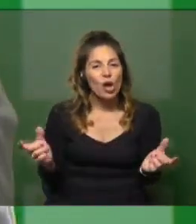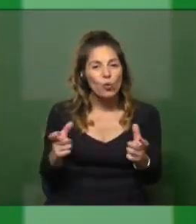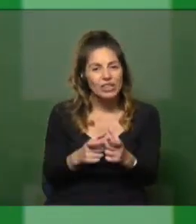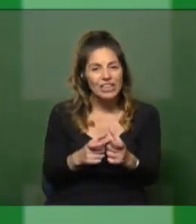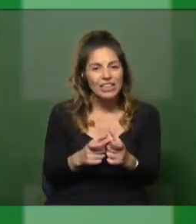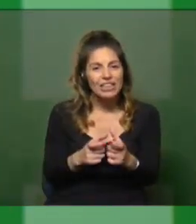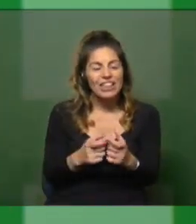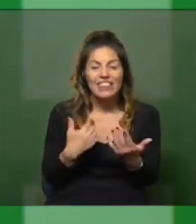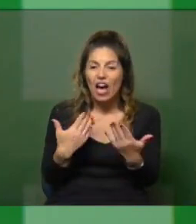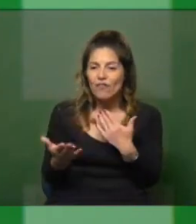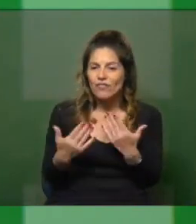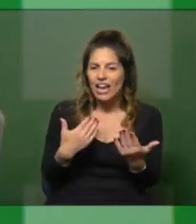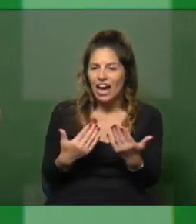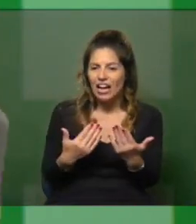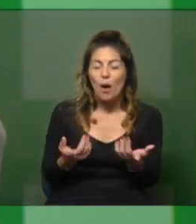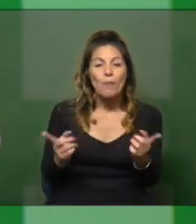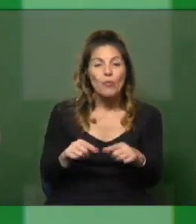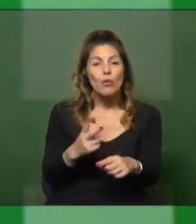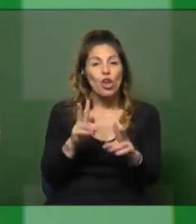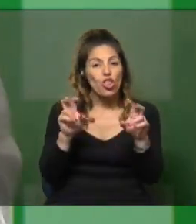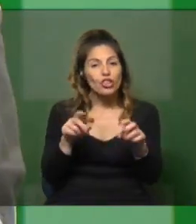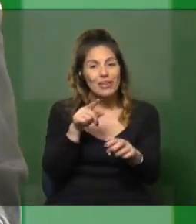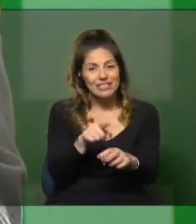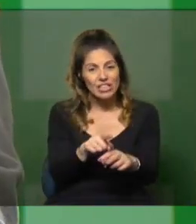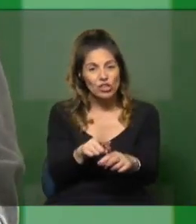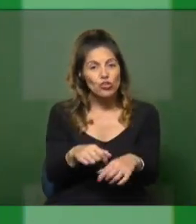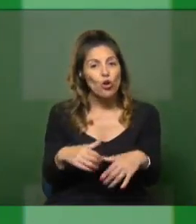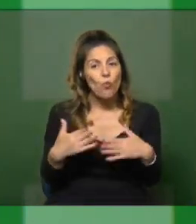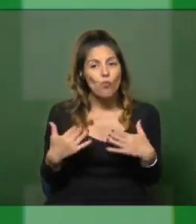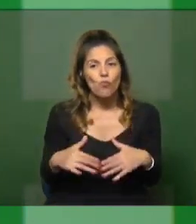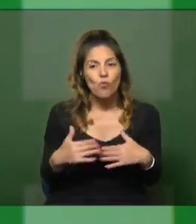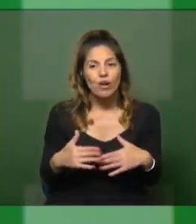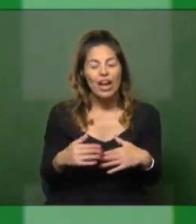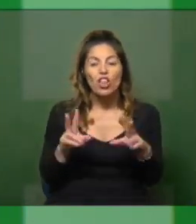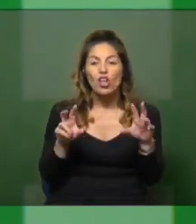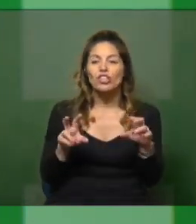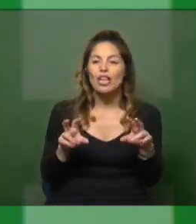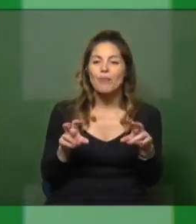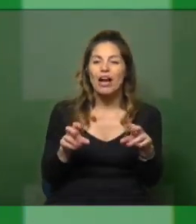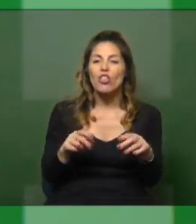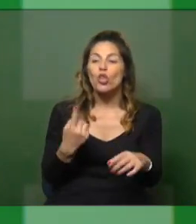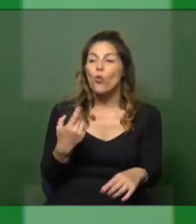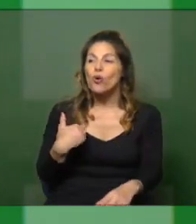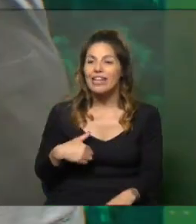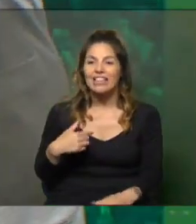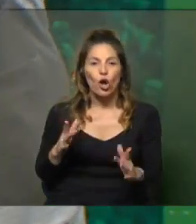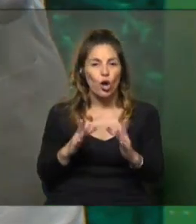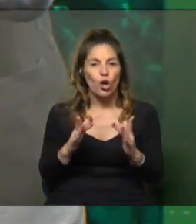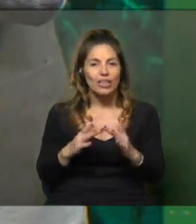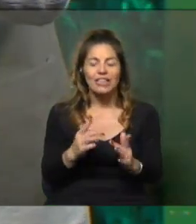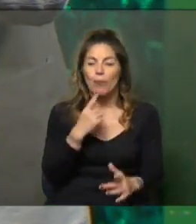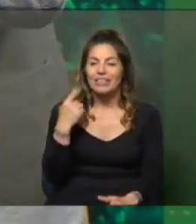sumar de dialogar pero vuelvo a los dos temas estos porque son muy caros debe ser de los temas donde un argentino conecta política